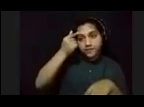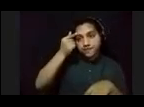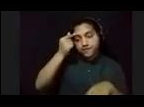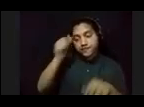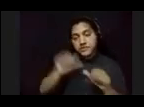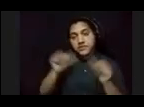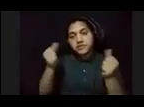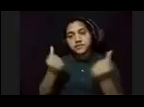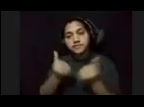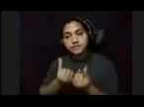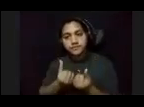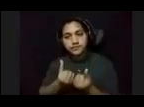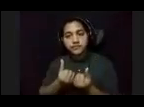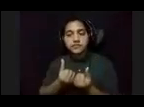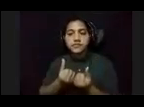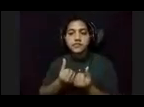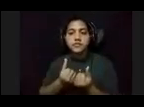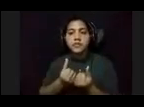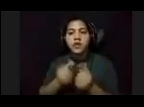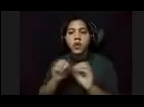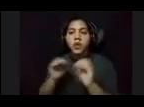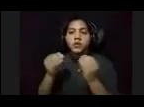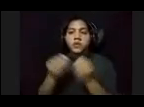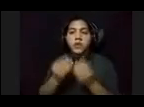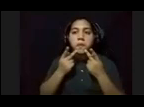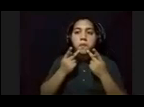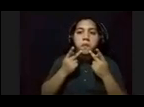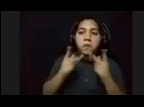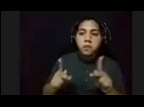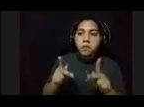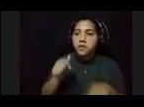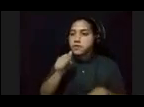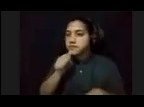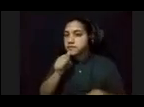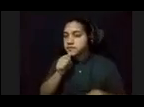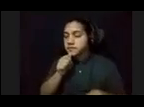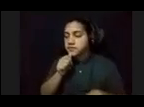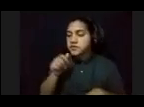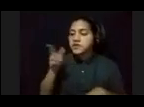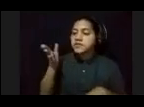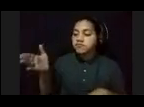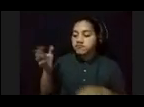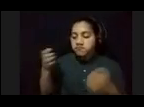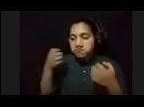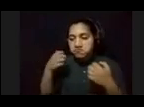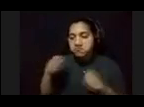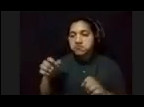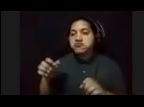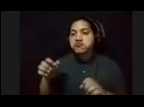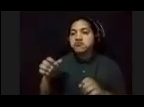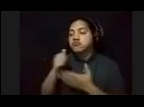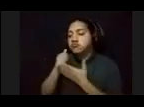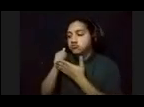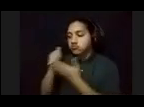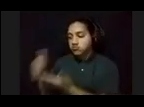y las entidades públicas y privadas se unan en un esfuerzo comprometido y genuino para colaborar y ayudar